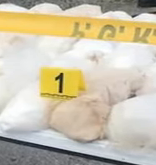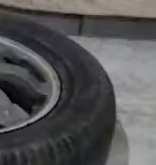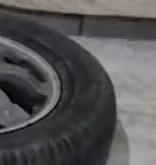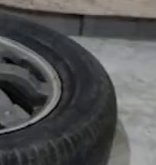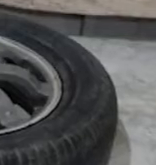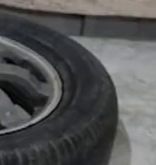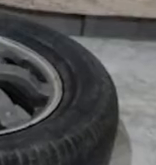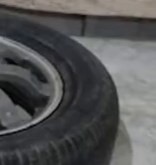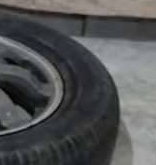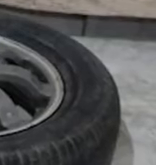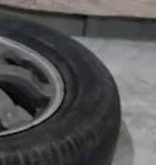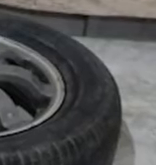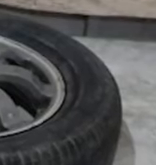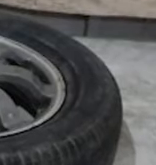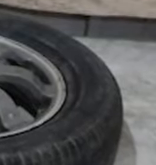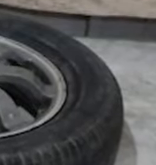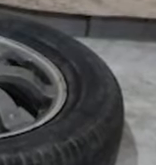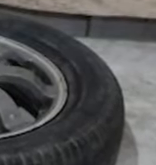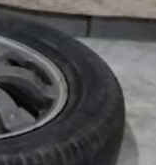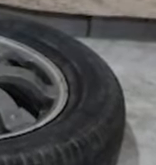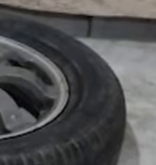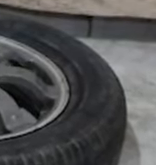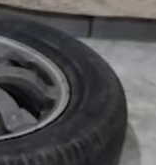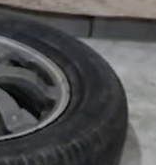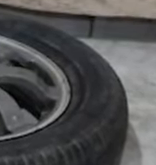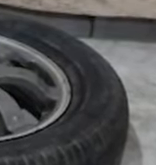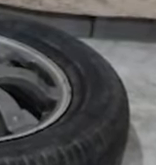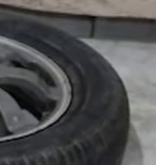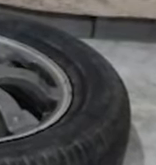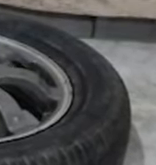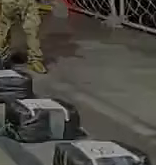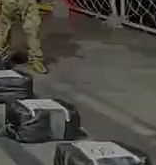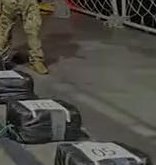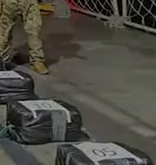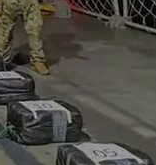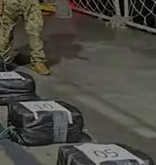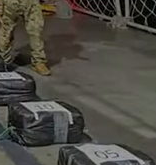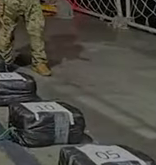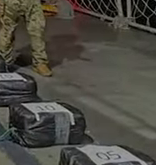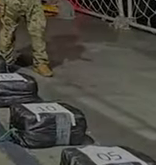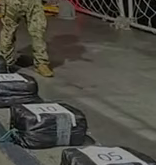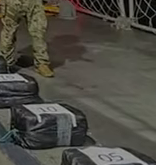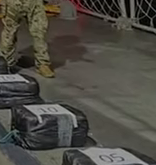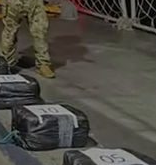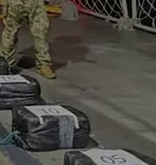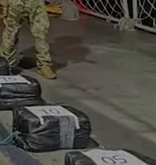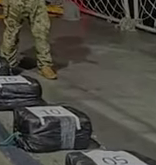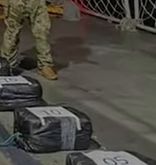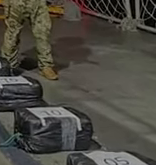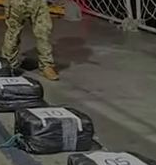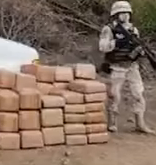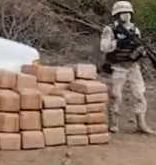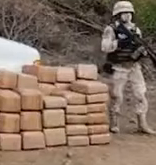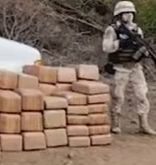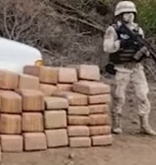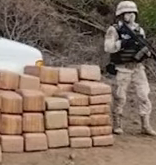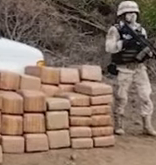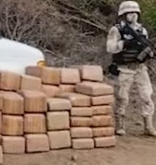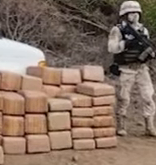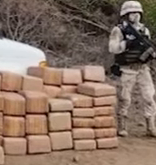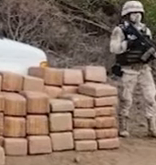que representa un incremento de 1.046%. Cocaína. Por lo que respecta al 2022, se